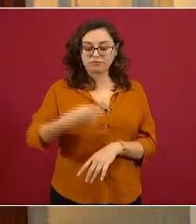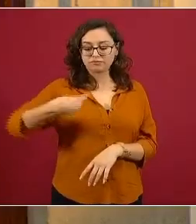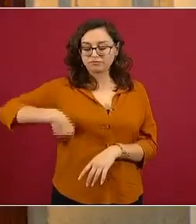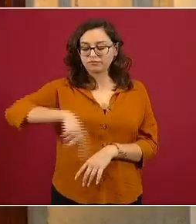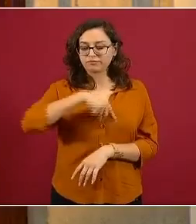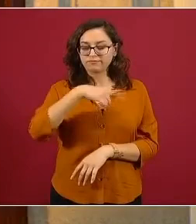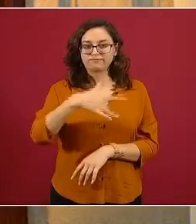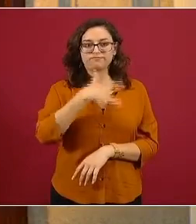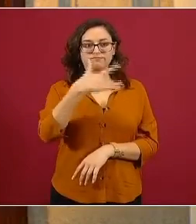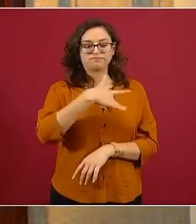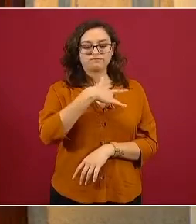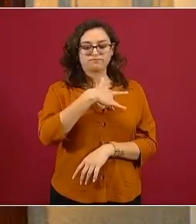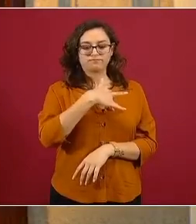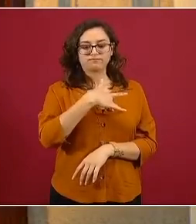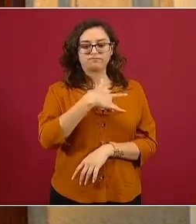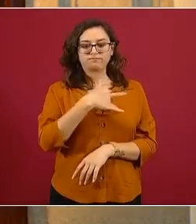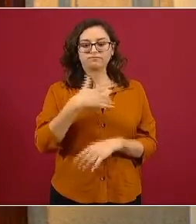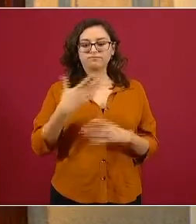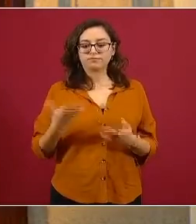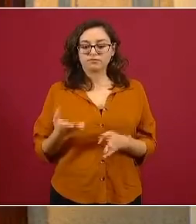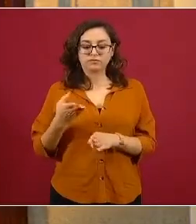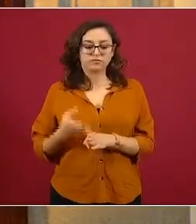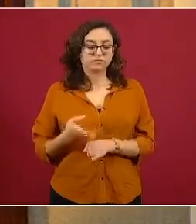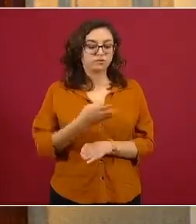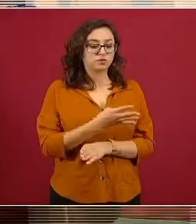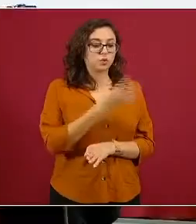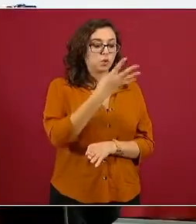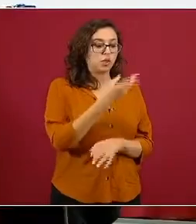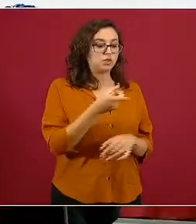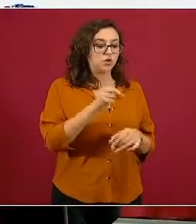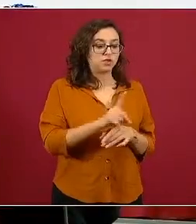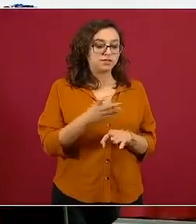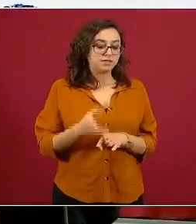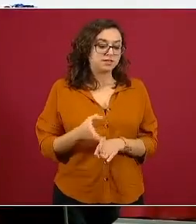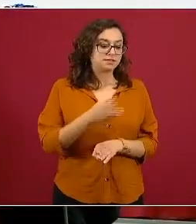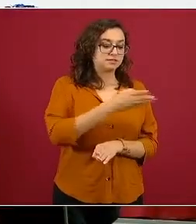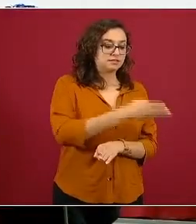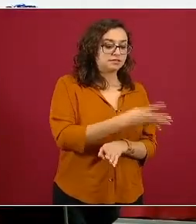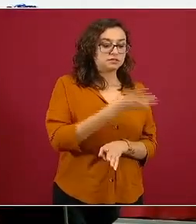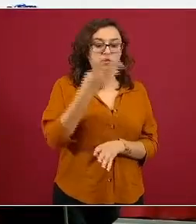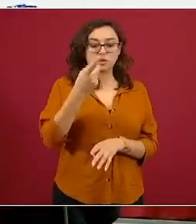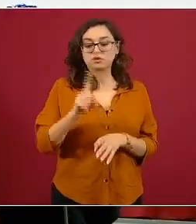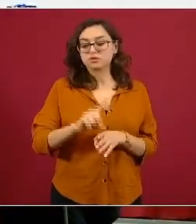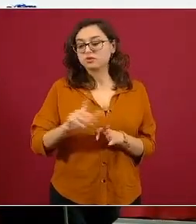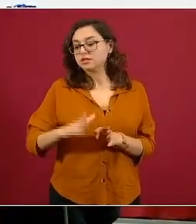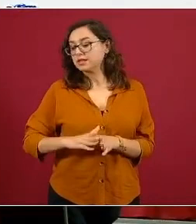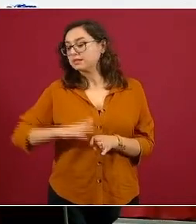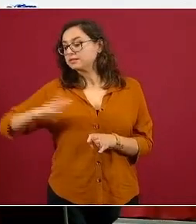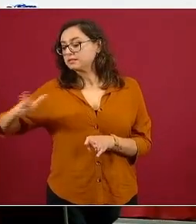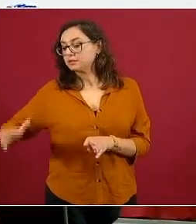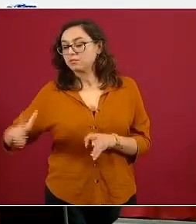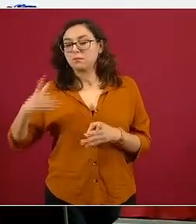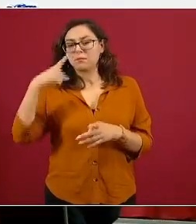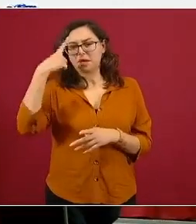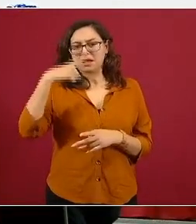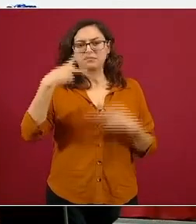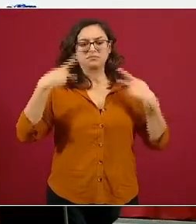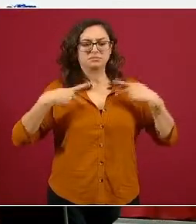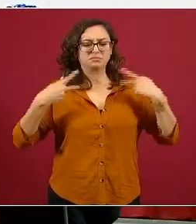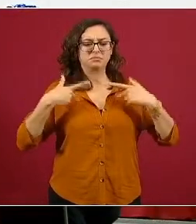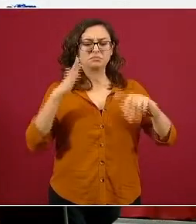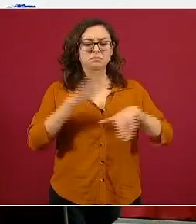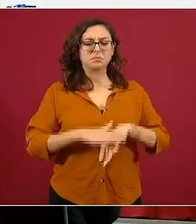así como le pusimos 4 días antes al inicio, ponerle 4 días más al final, para que los consumidores puedan tener la